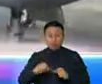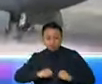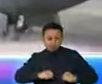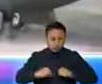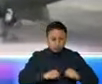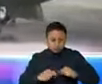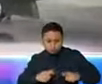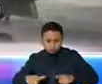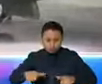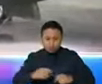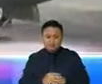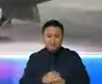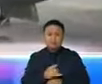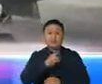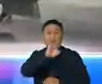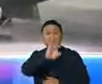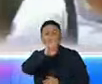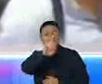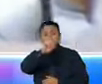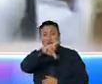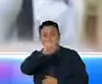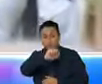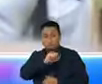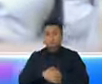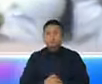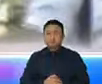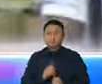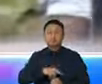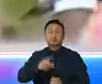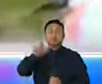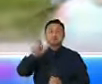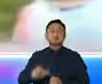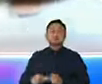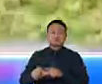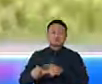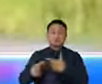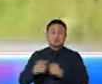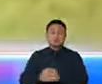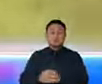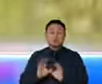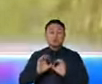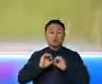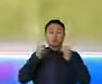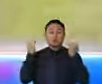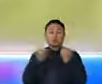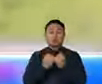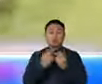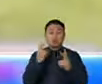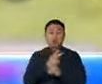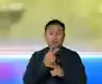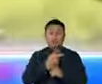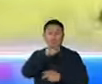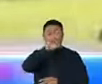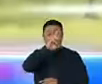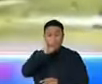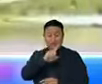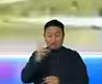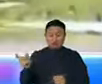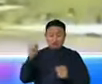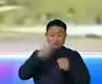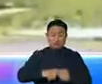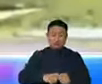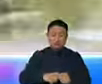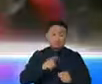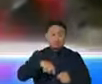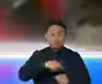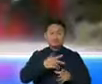operativo militar en el municipio de Tumaco, Nariño. El procesado sería parte de la estructura criminal de disidentes de las FARC, a quienes se les adjudica